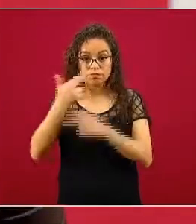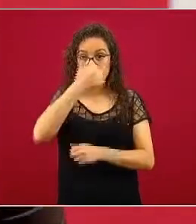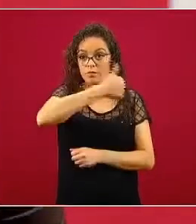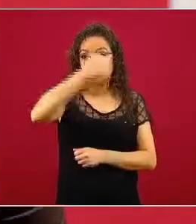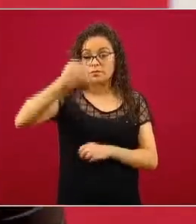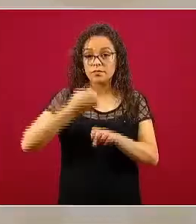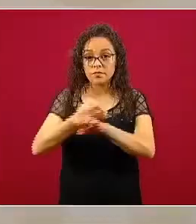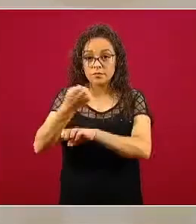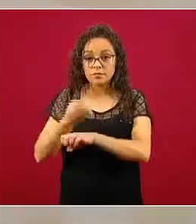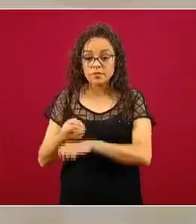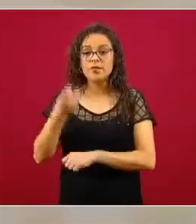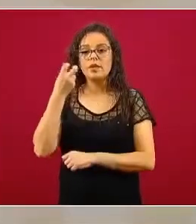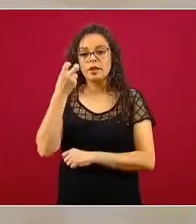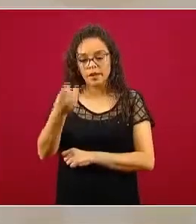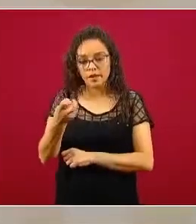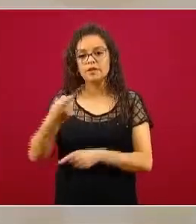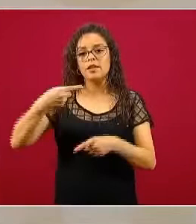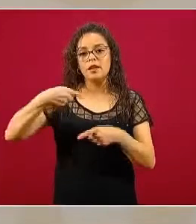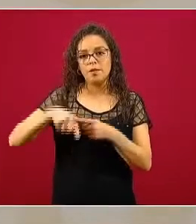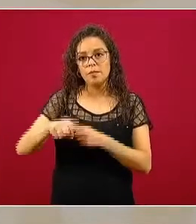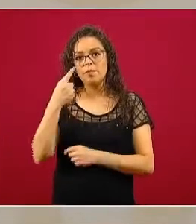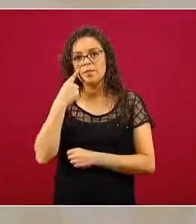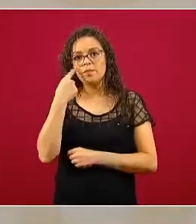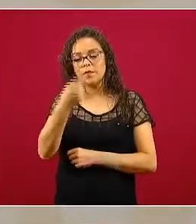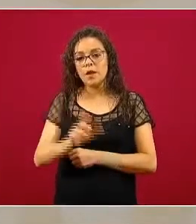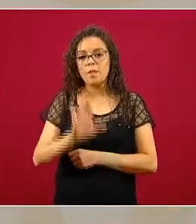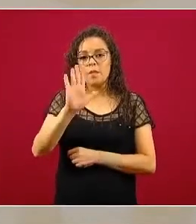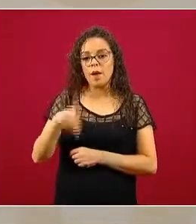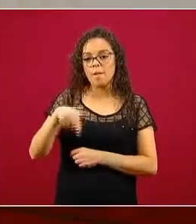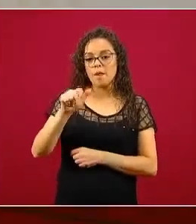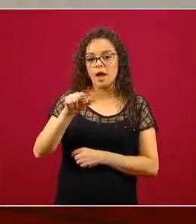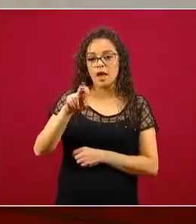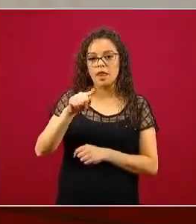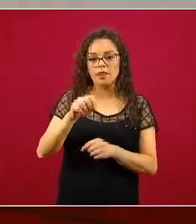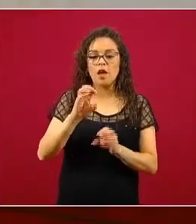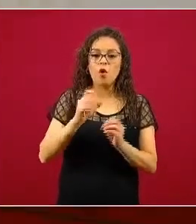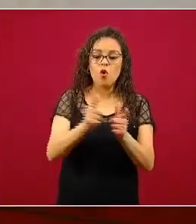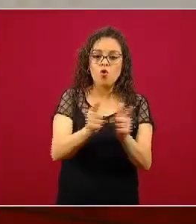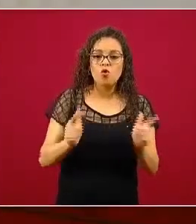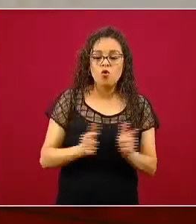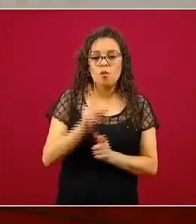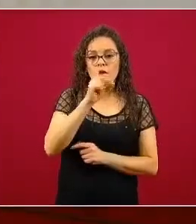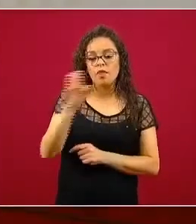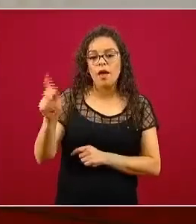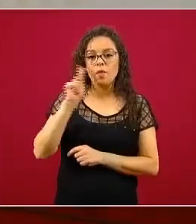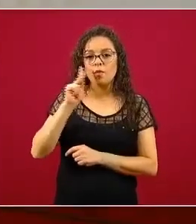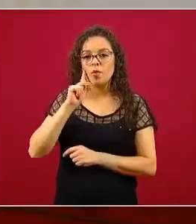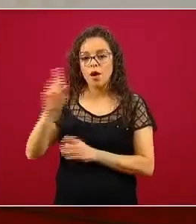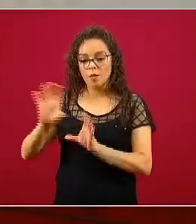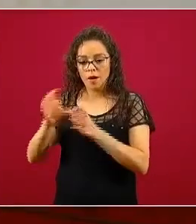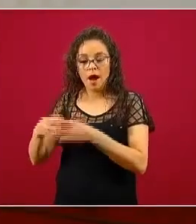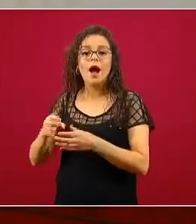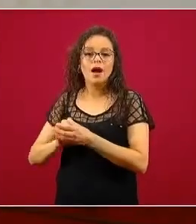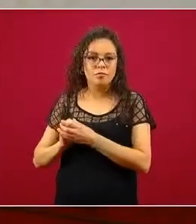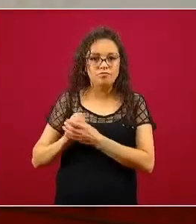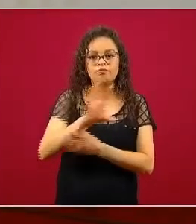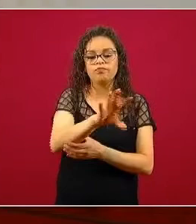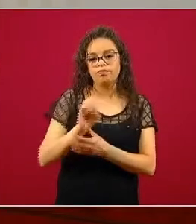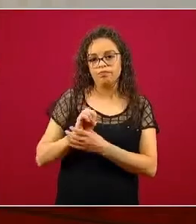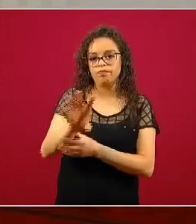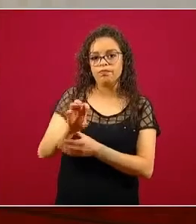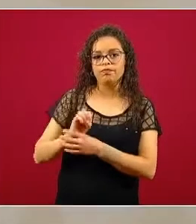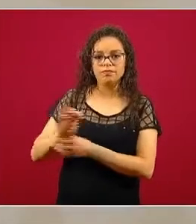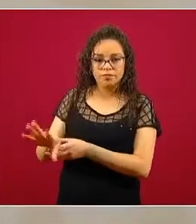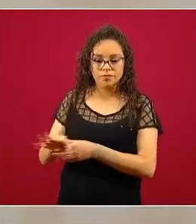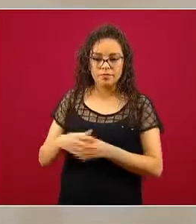van enviando, digamos, por paquetes o por grupos de pruebas. Esto tiene que ver también con mantener